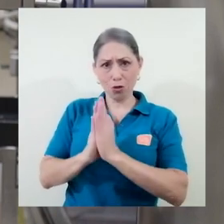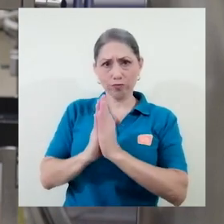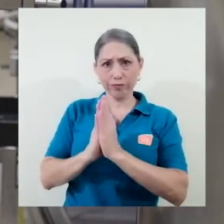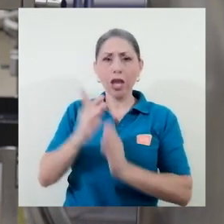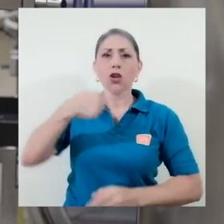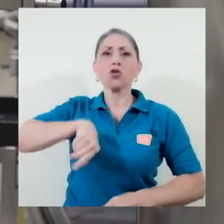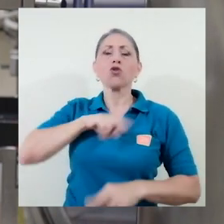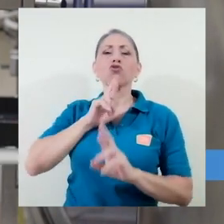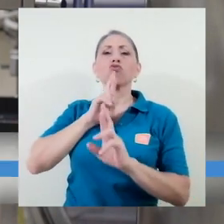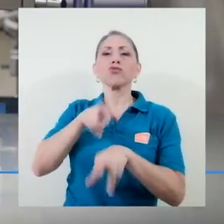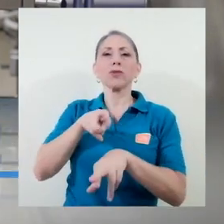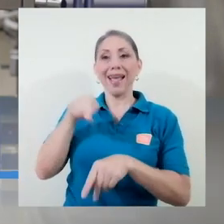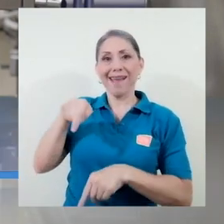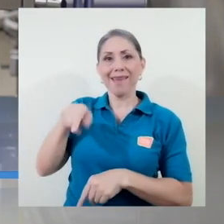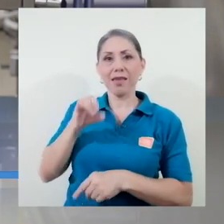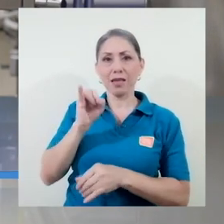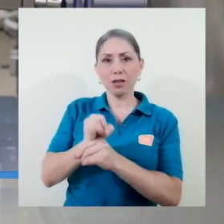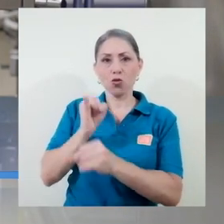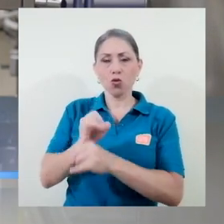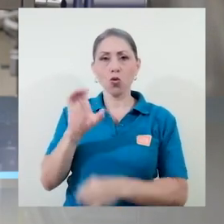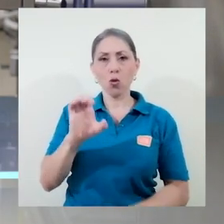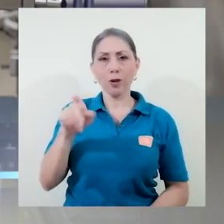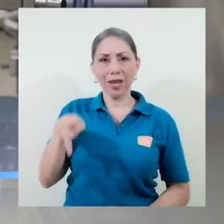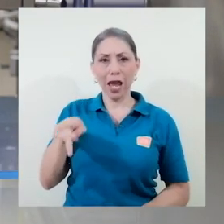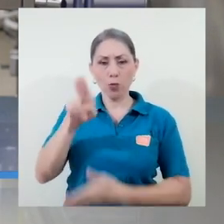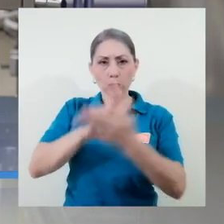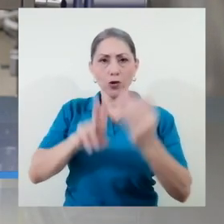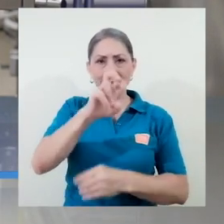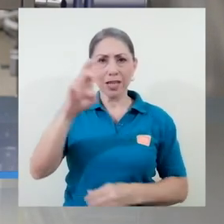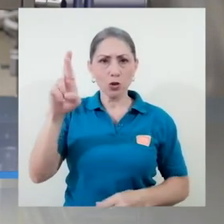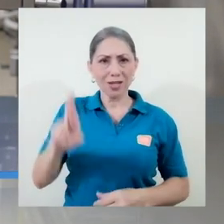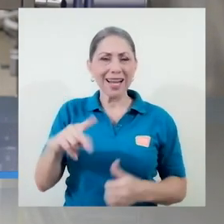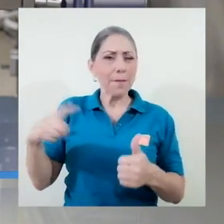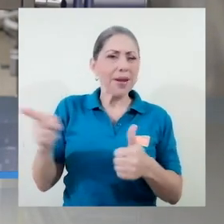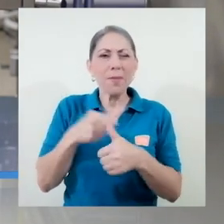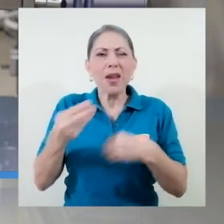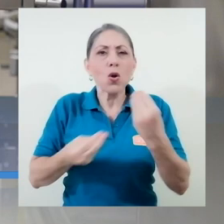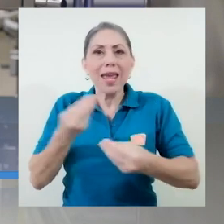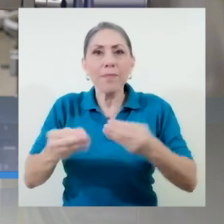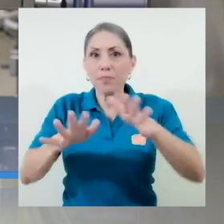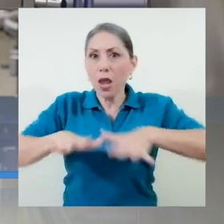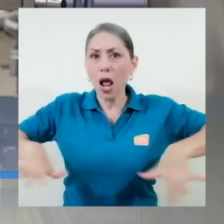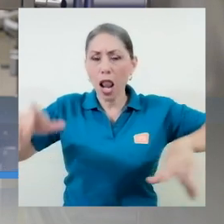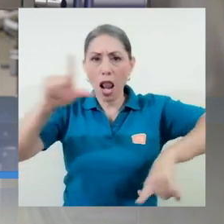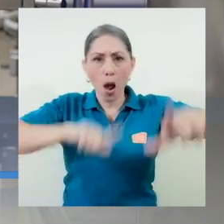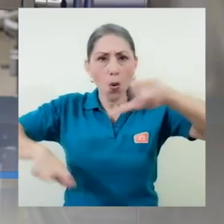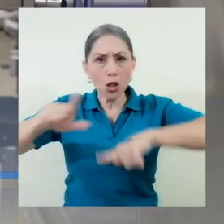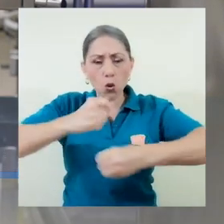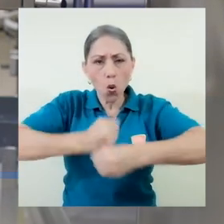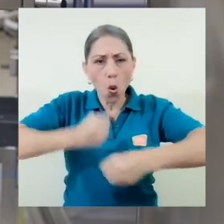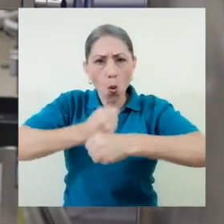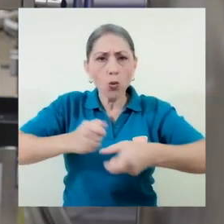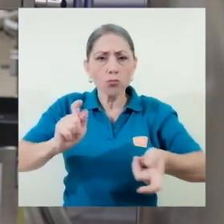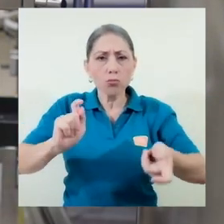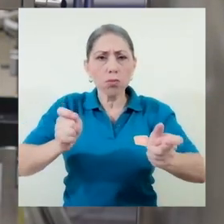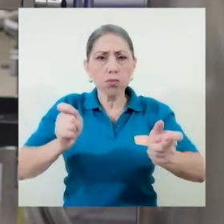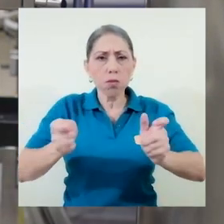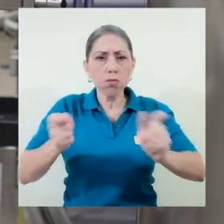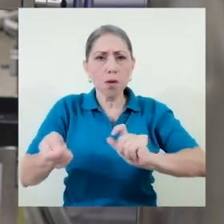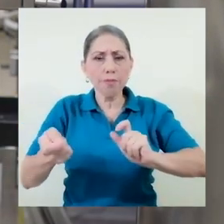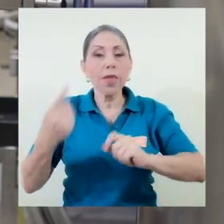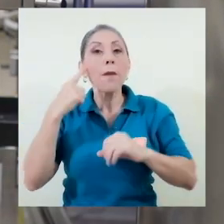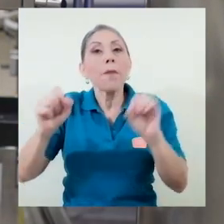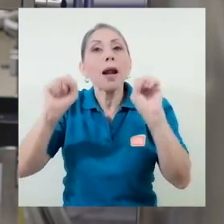el Instituto Clodomiro Picado de la Universidad de Costa Rica, lo primero que hicimos fue una modificación de nuestro laboratorio de producción para